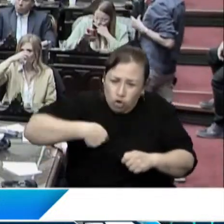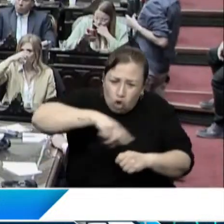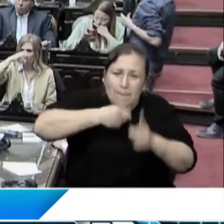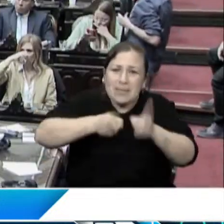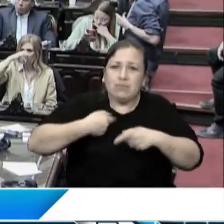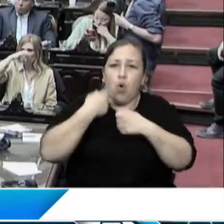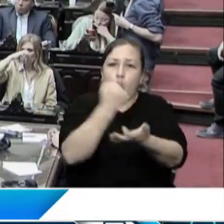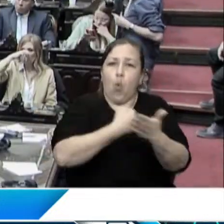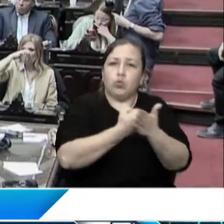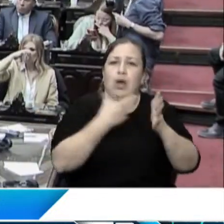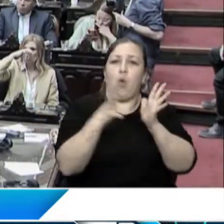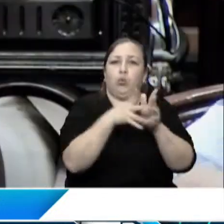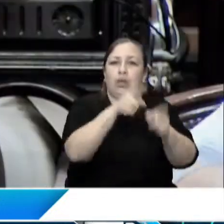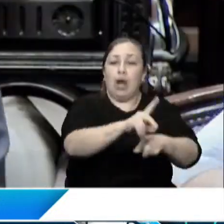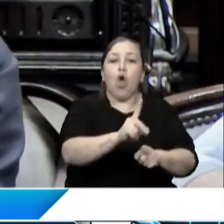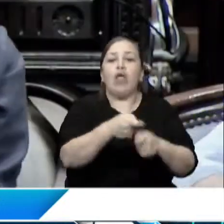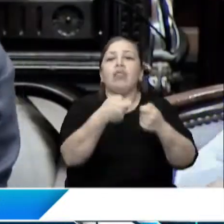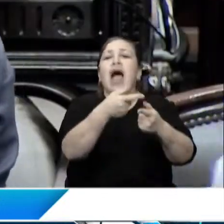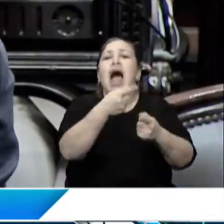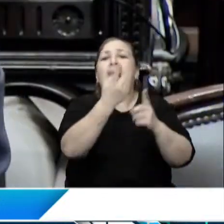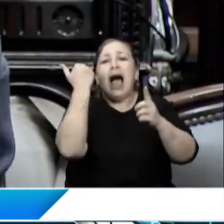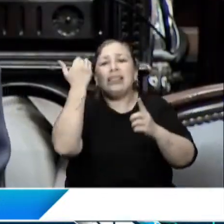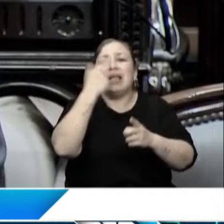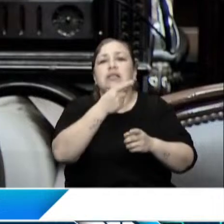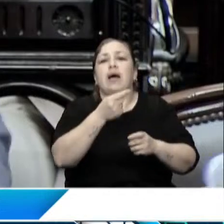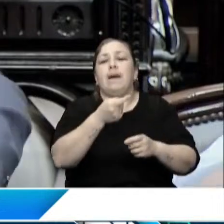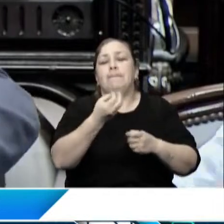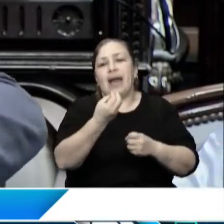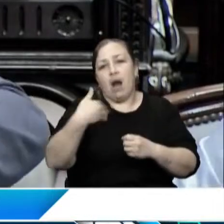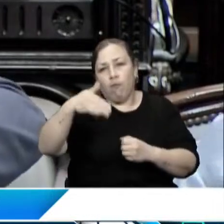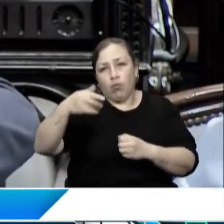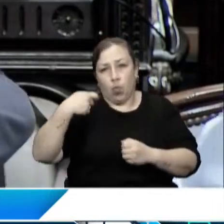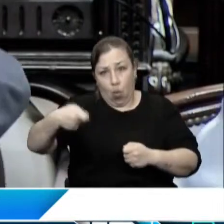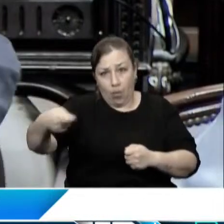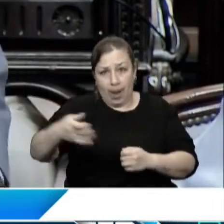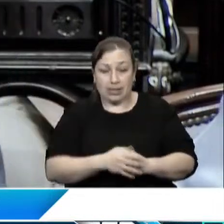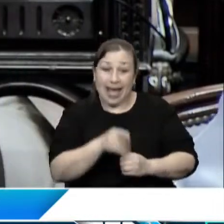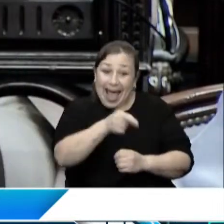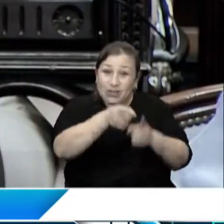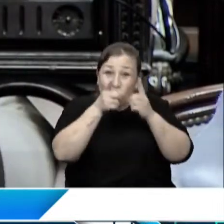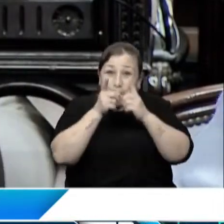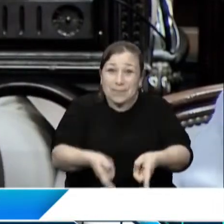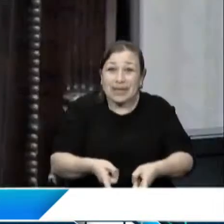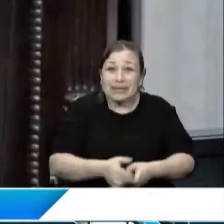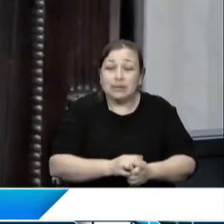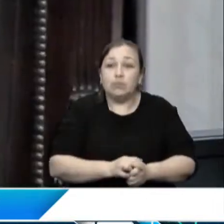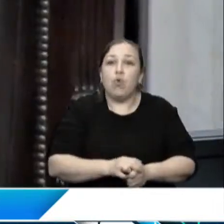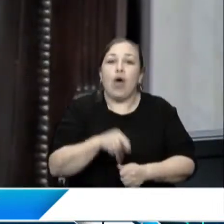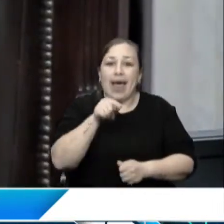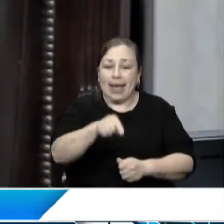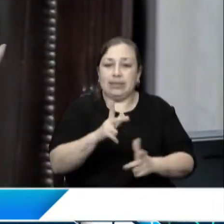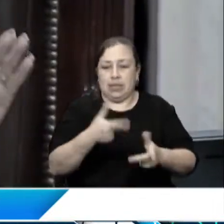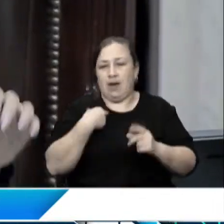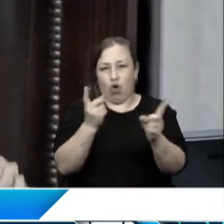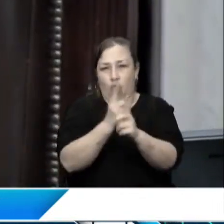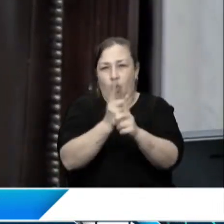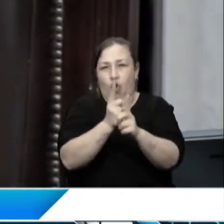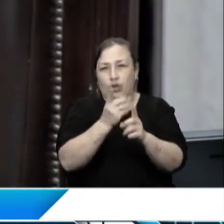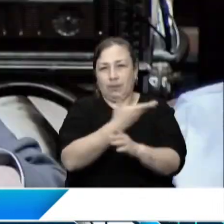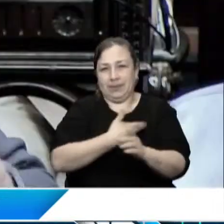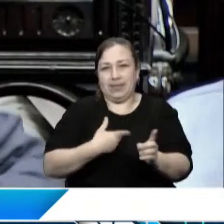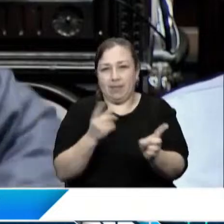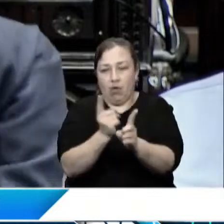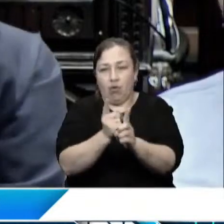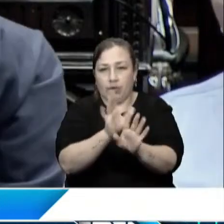permitían jubilarse. Y eso es lo que hoy está el juego. Cierro, Presidenta, ya